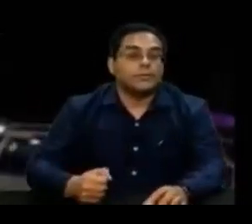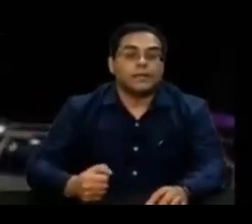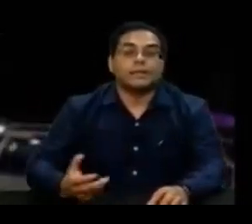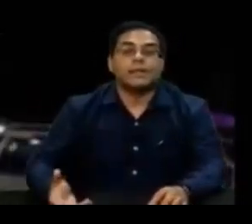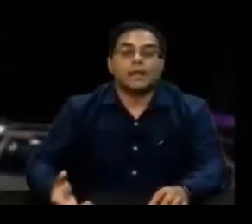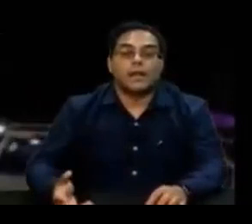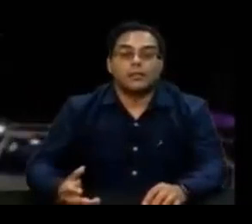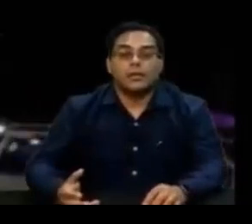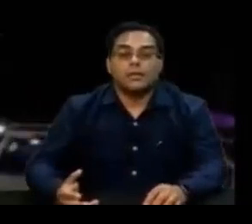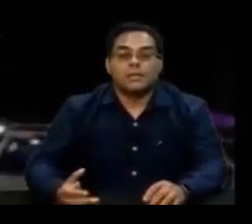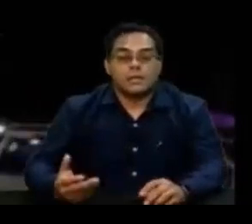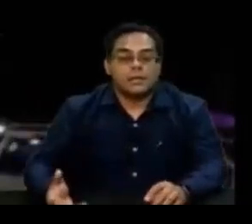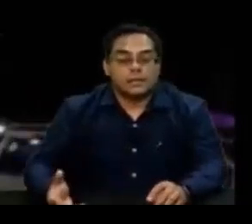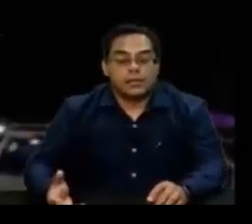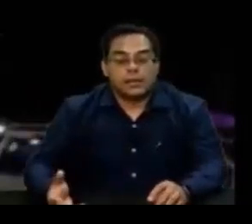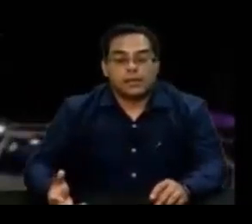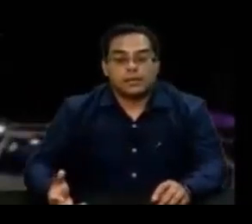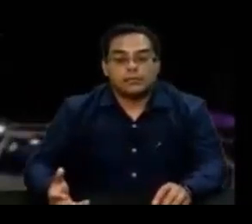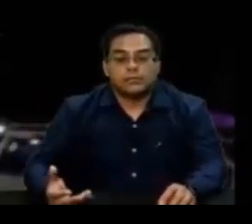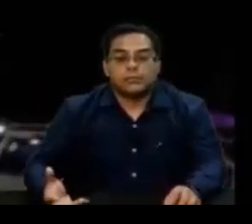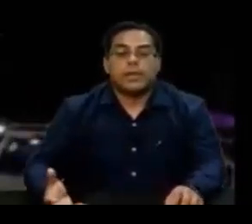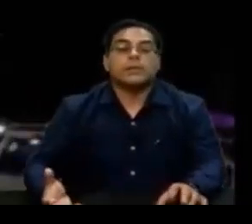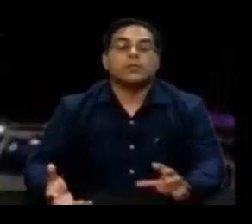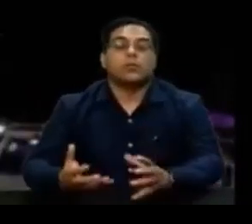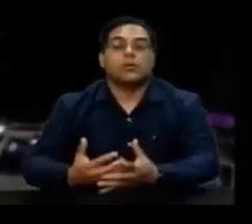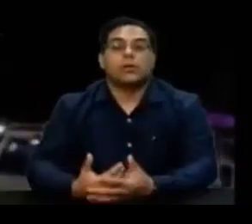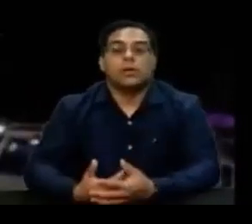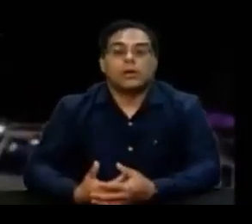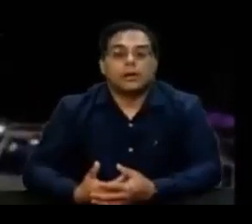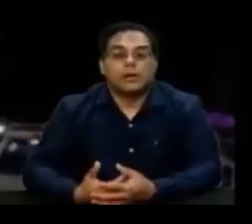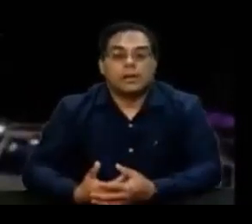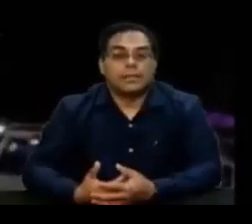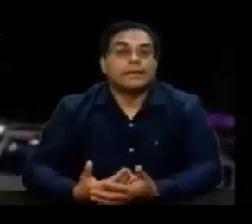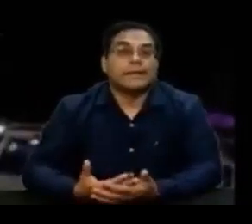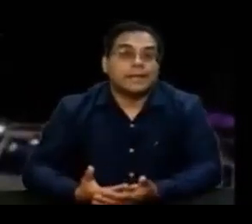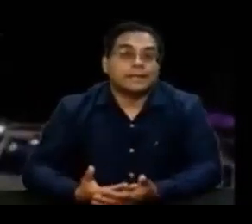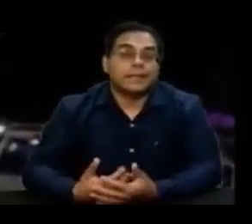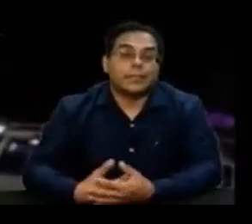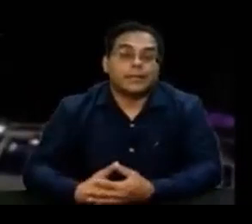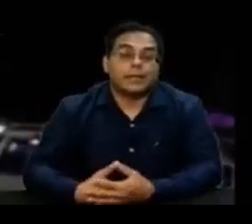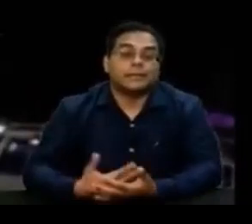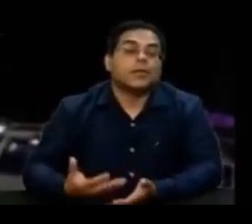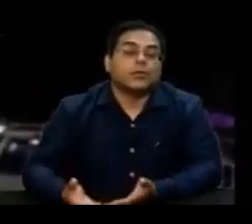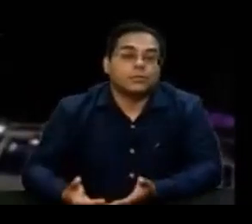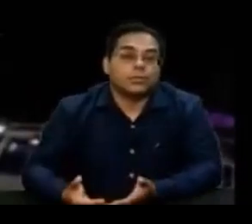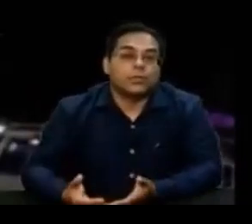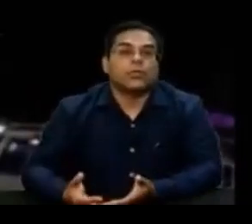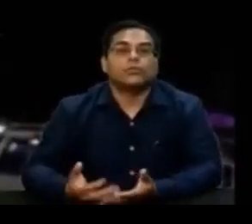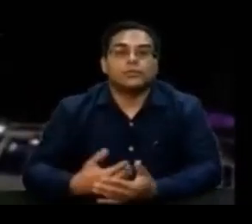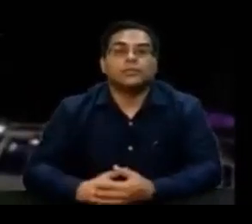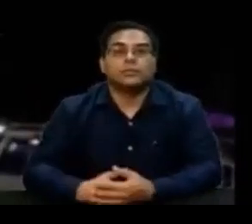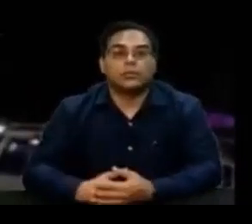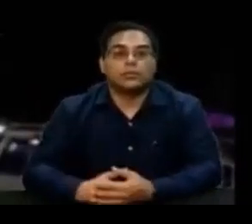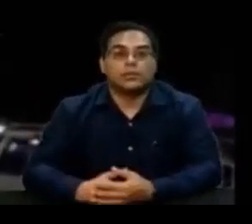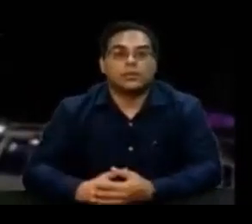de frente, de lado, si estaba en un vehículo, en la parte de atrás, en la parte de adelante, con cinturón o